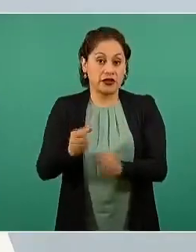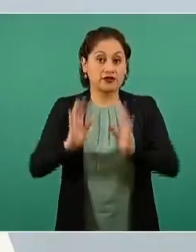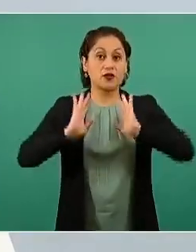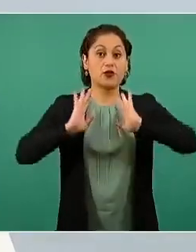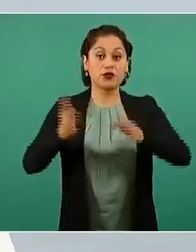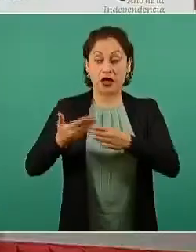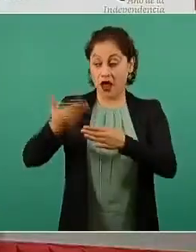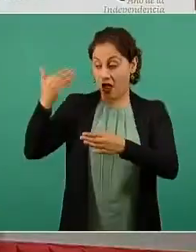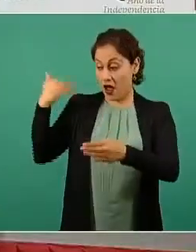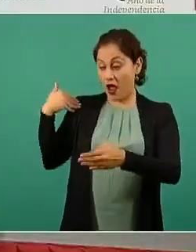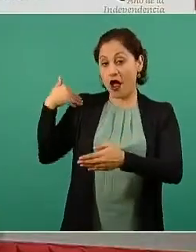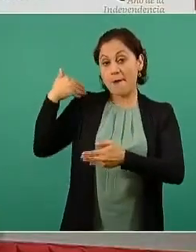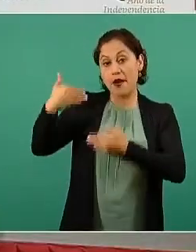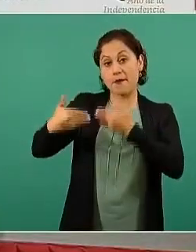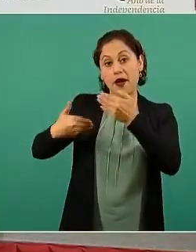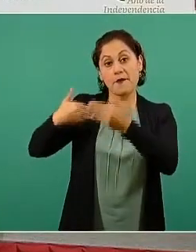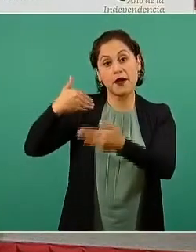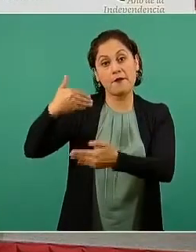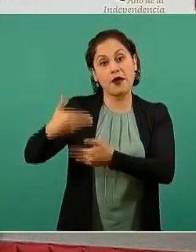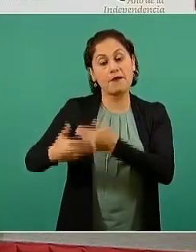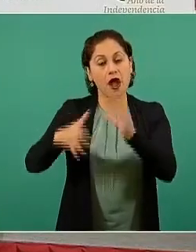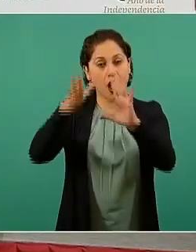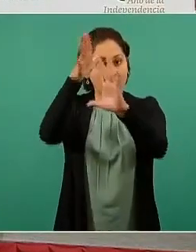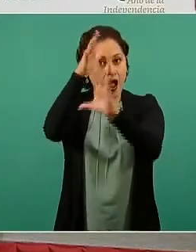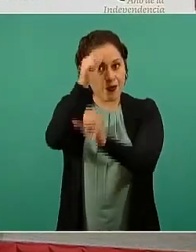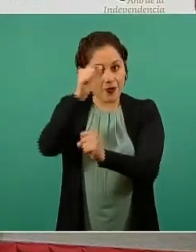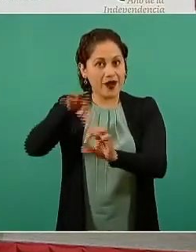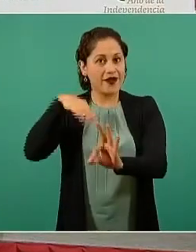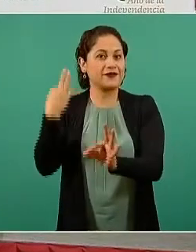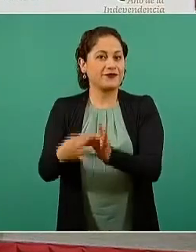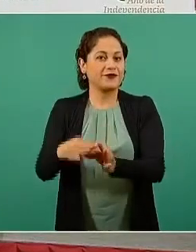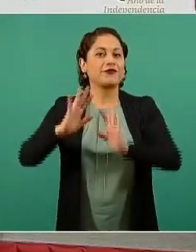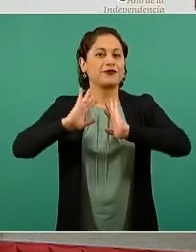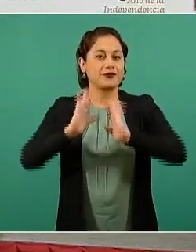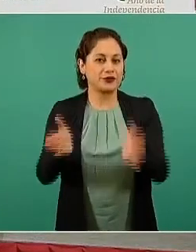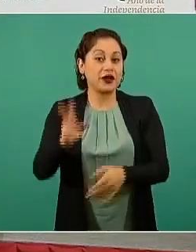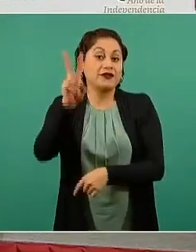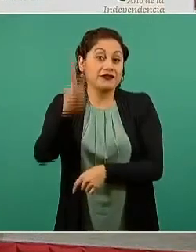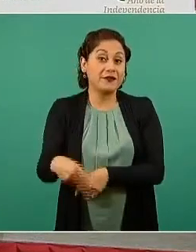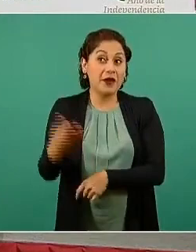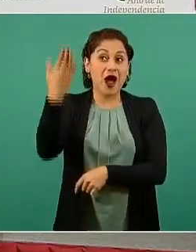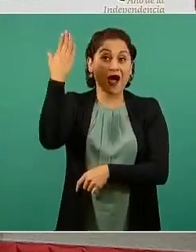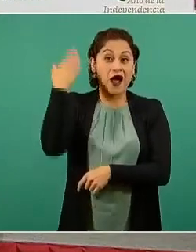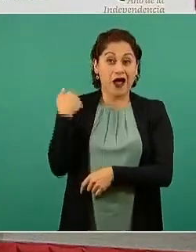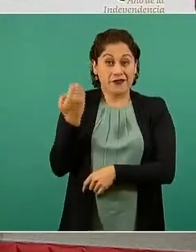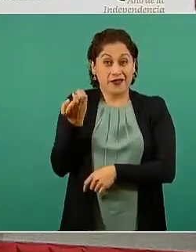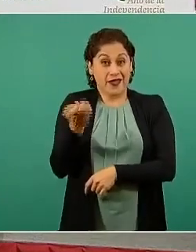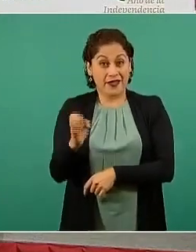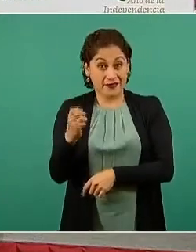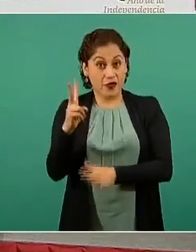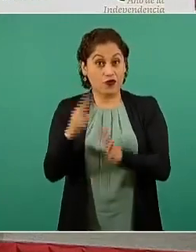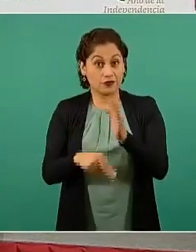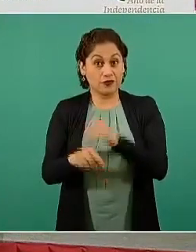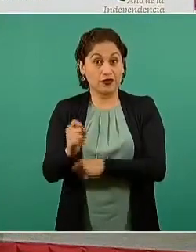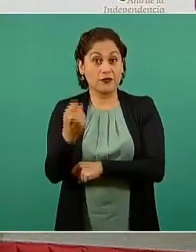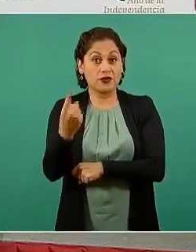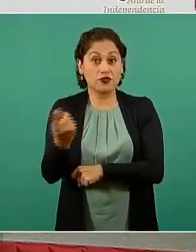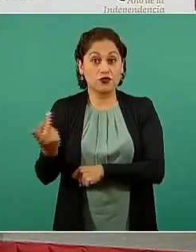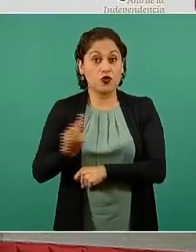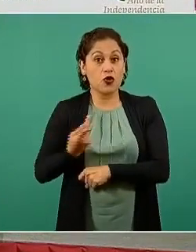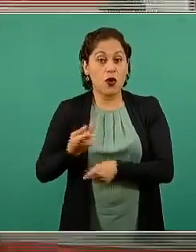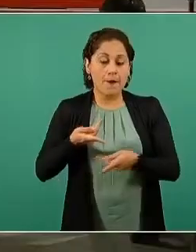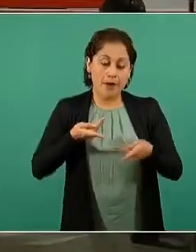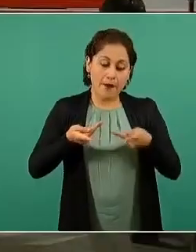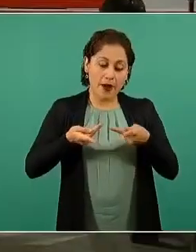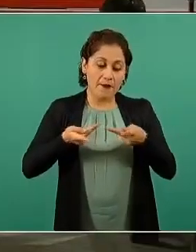esta colaboración que ya se remonta hace varios meses, que incluso cuando nos vimos en el mes de enero empezamos a planear